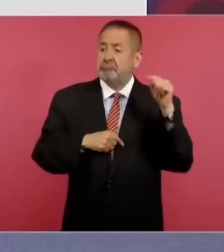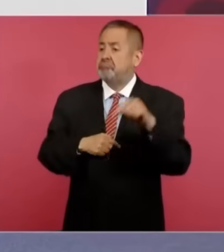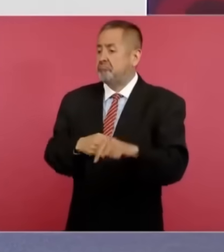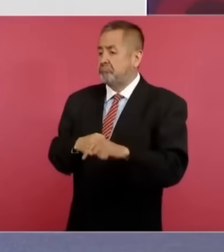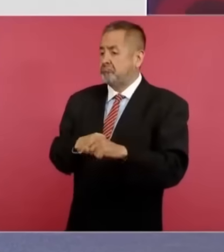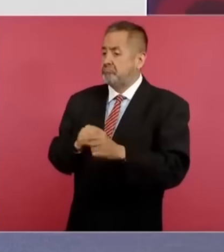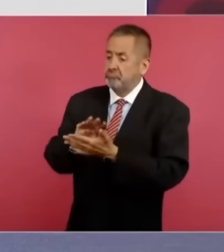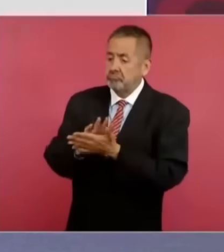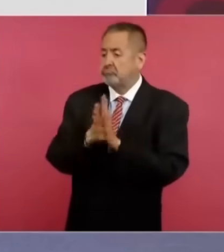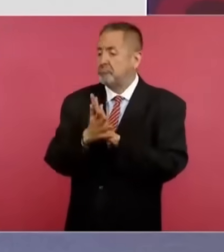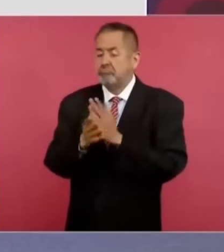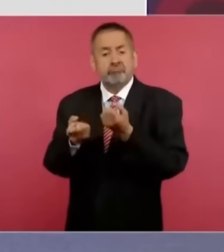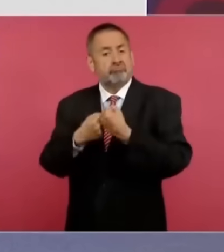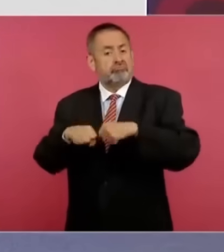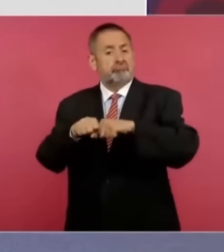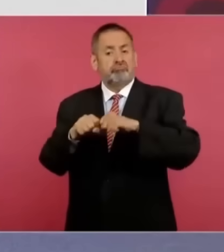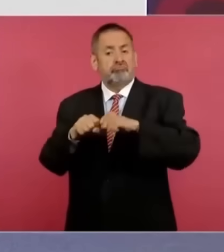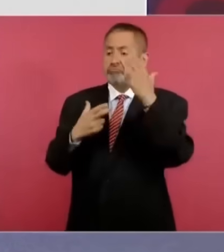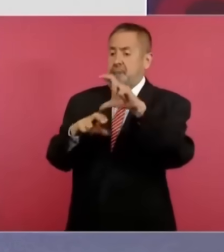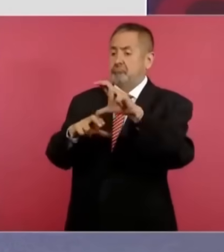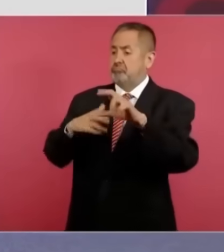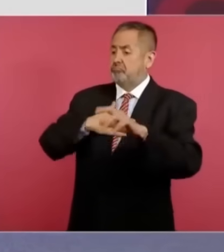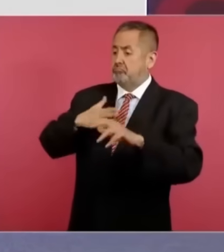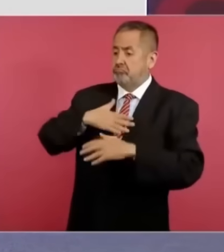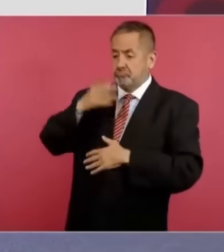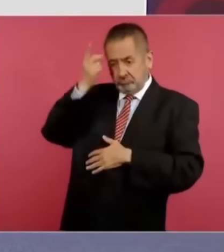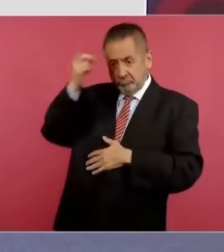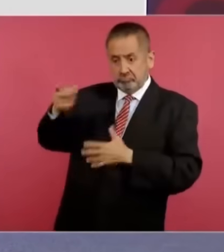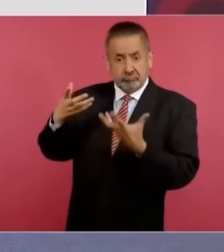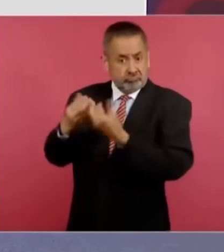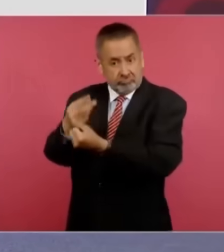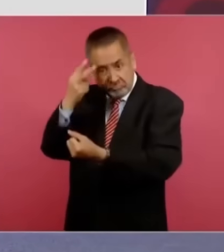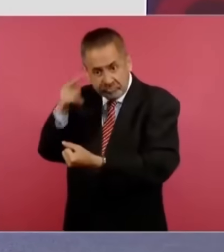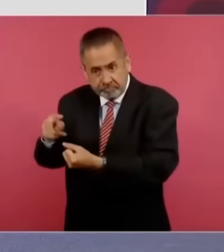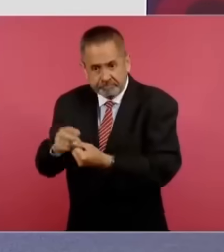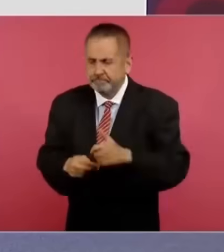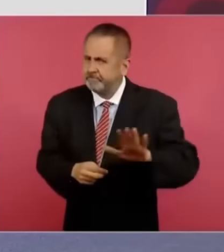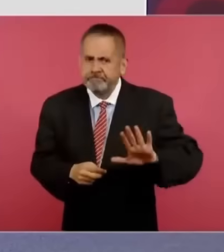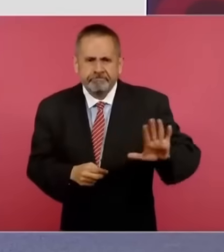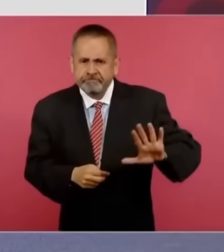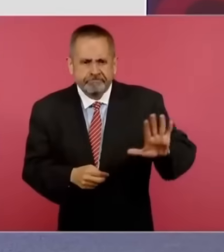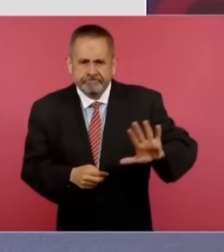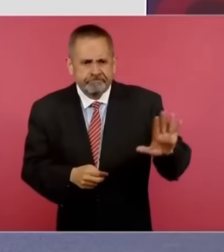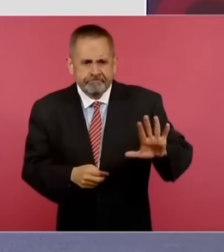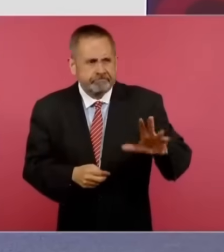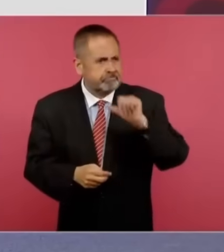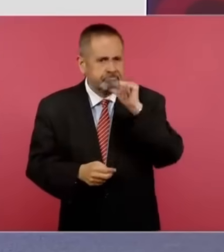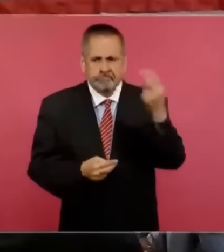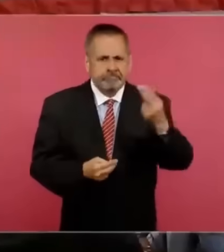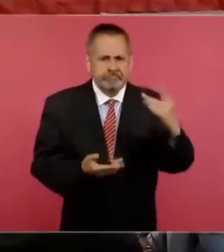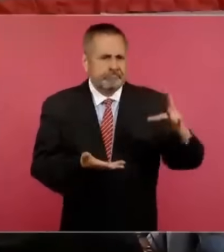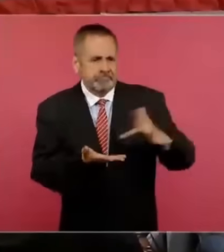convertirse en accionista de las empresas públicas para apoyarnos.